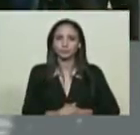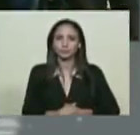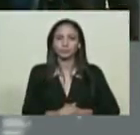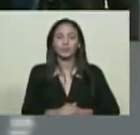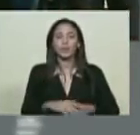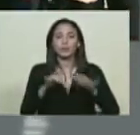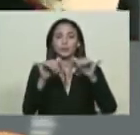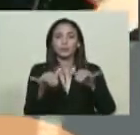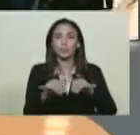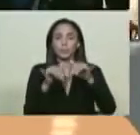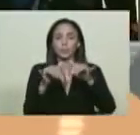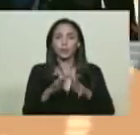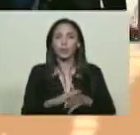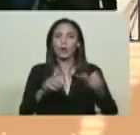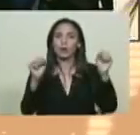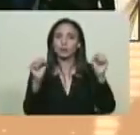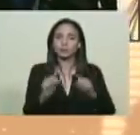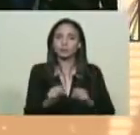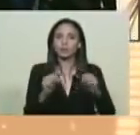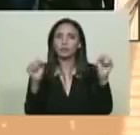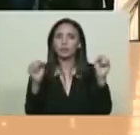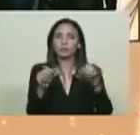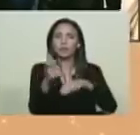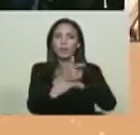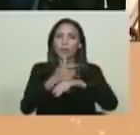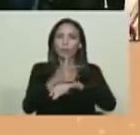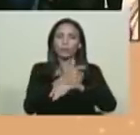Así, así.